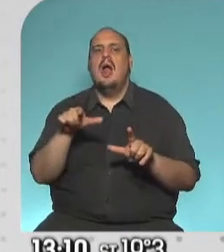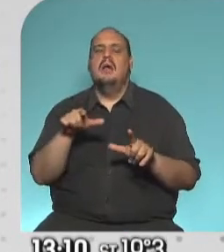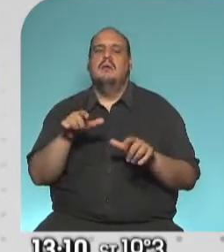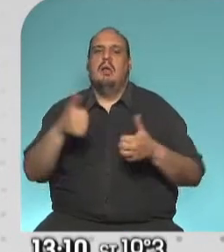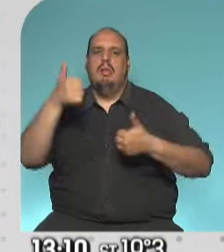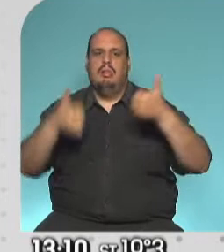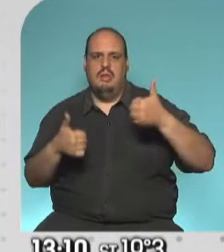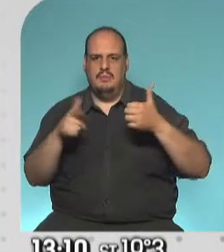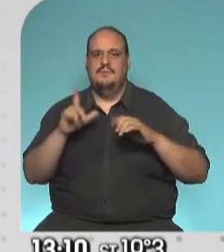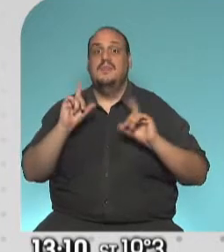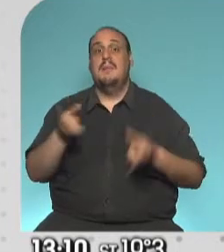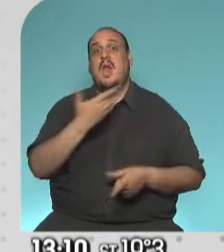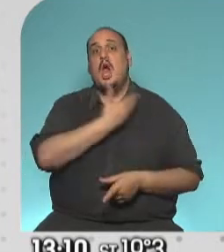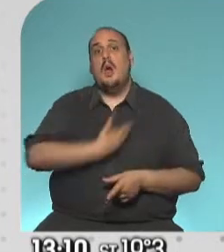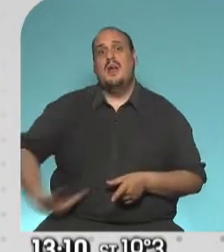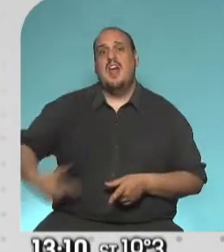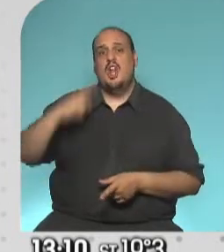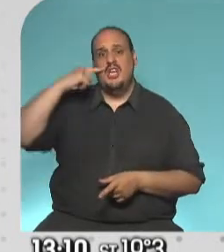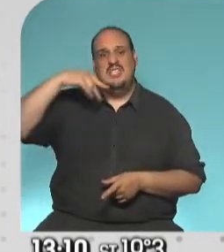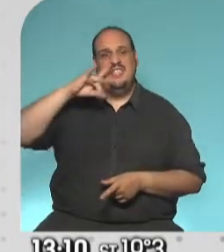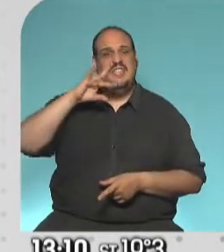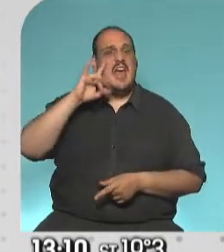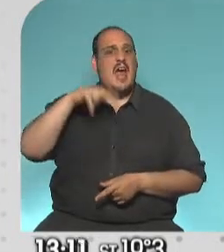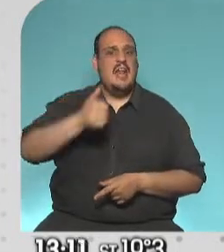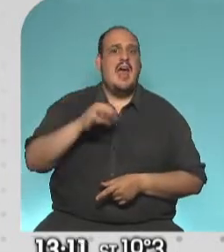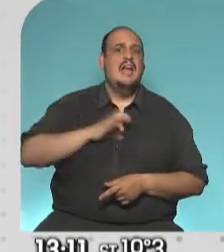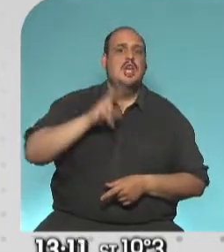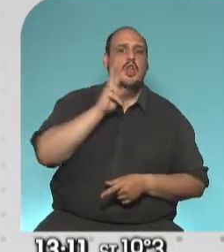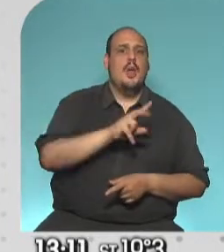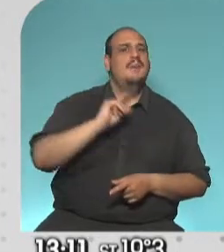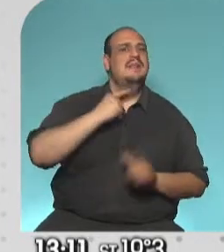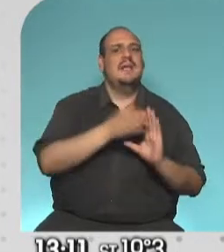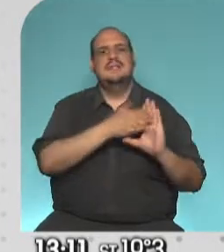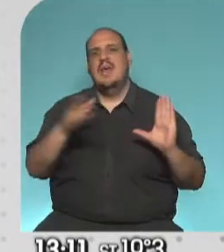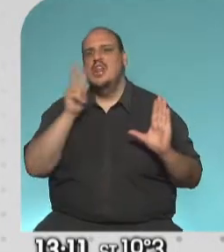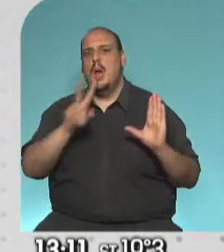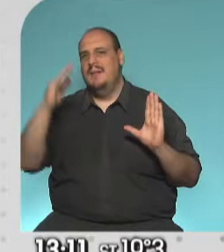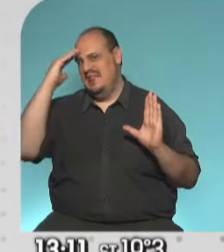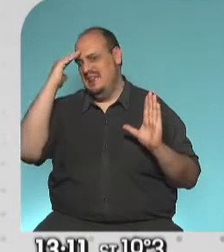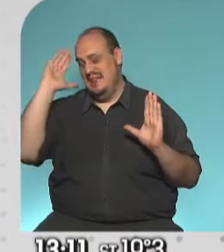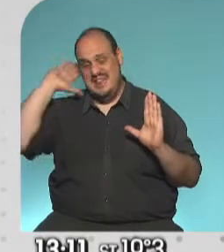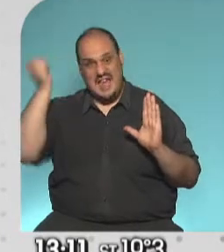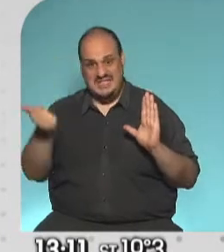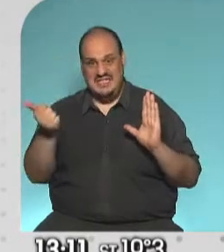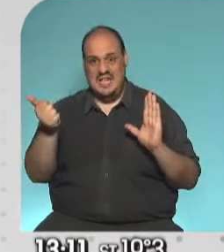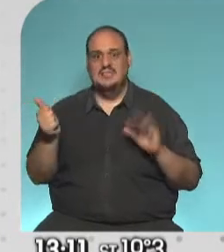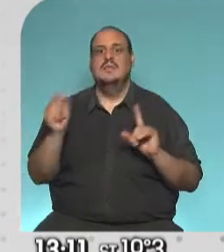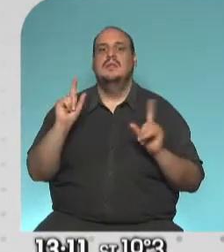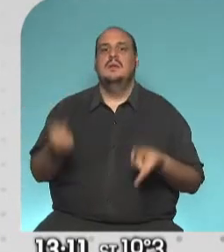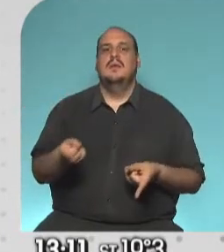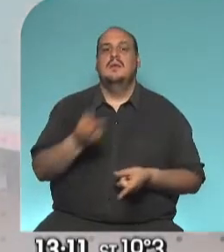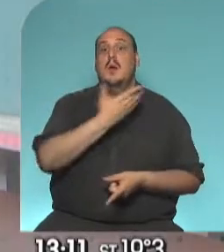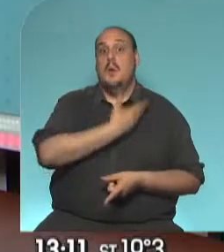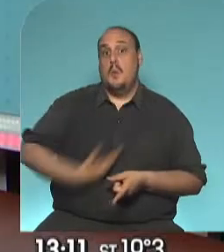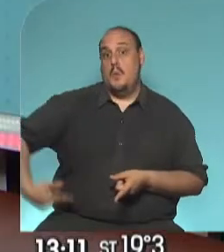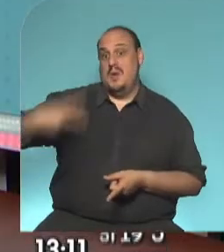Fue gobernador de Indiana entre los años 2013 y 2016, vicepresidente durante la presidencia